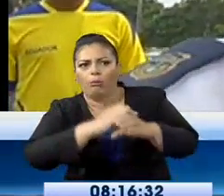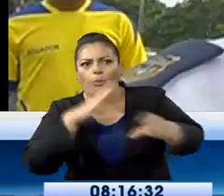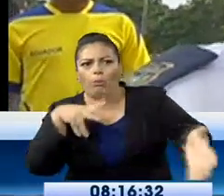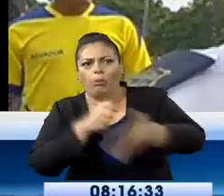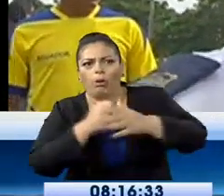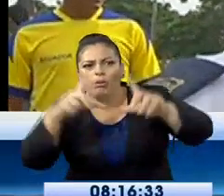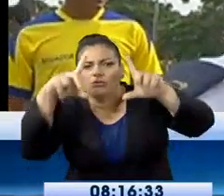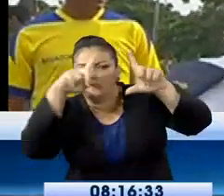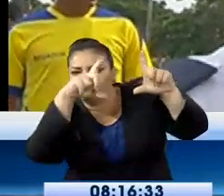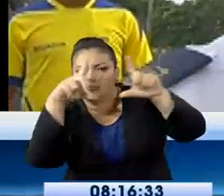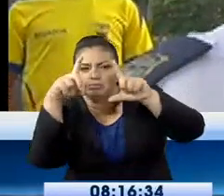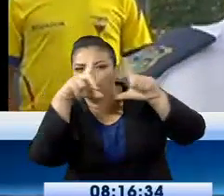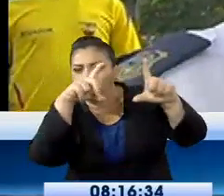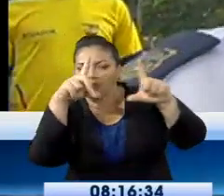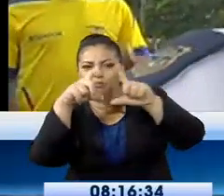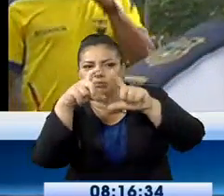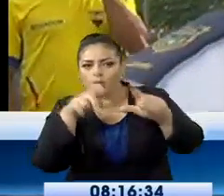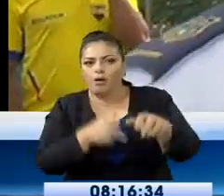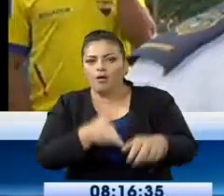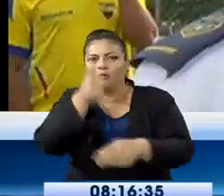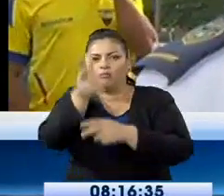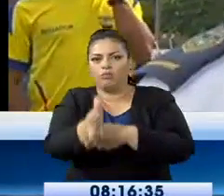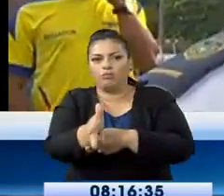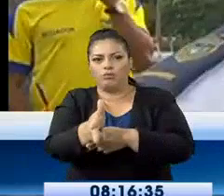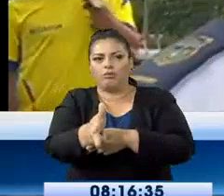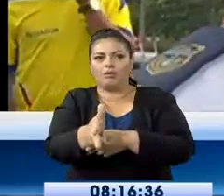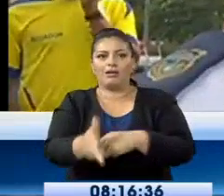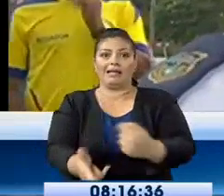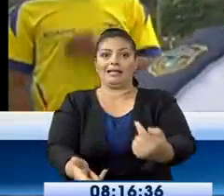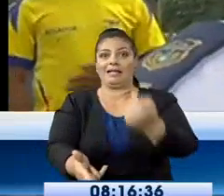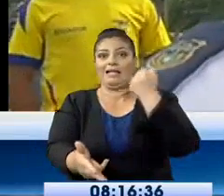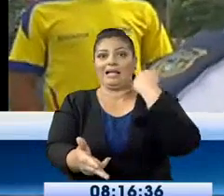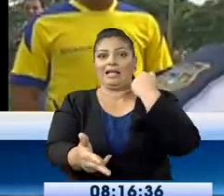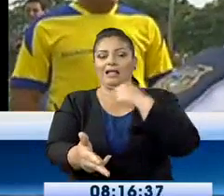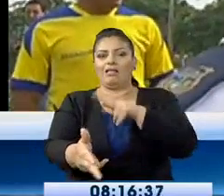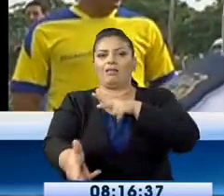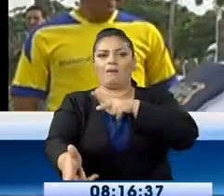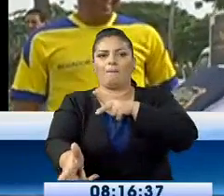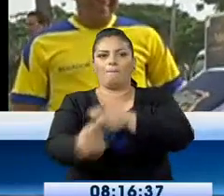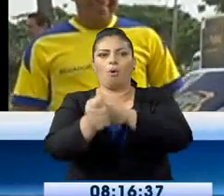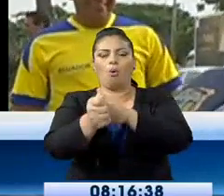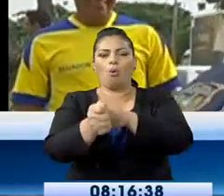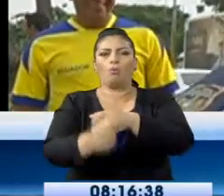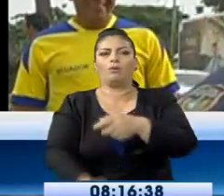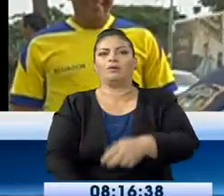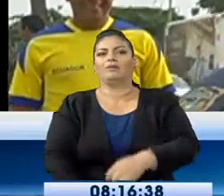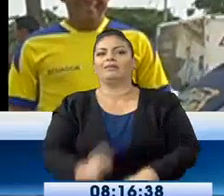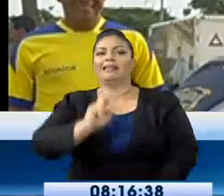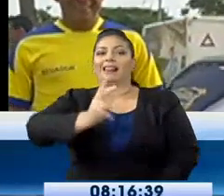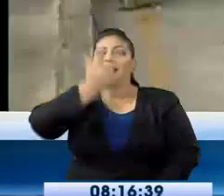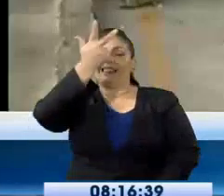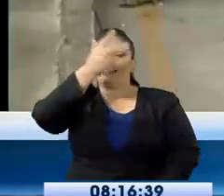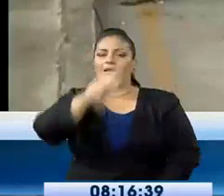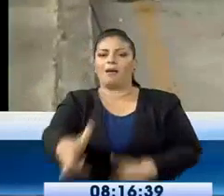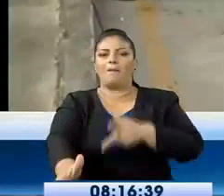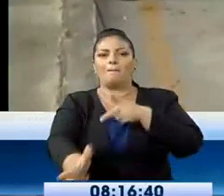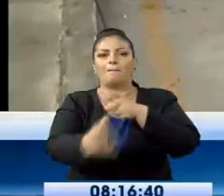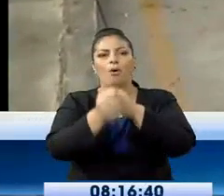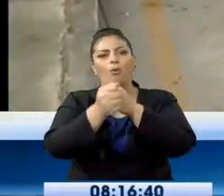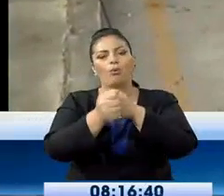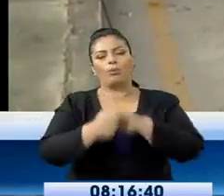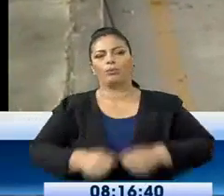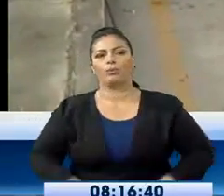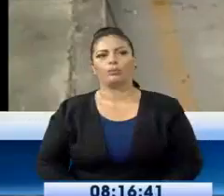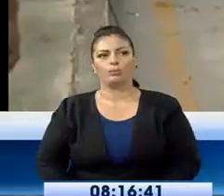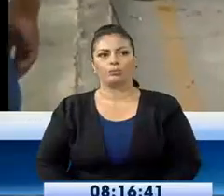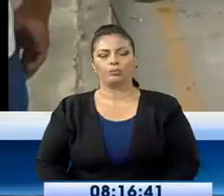en la parte del frente, no toman las debidas precauciones. Entonces, es la curiosidad de la gente. Los